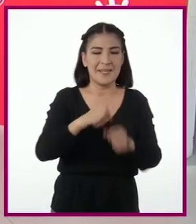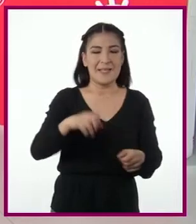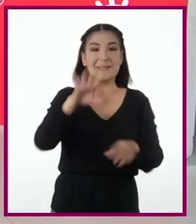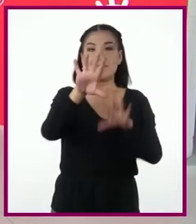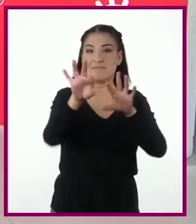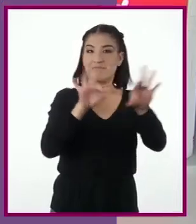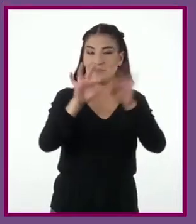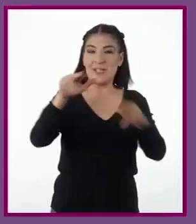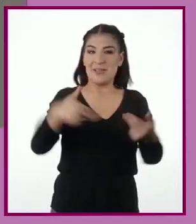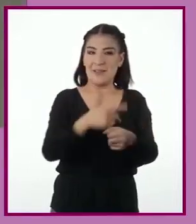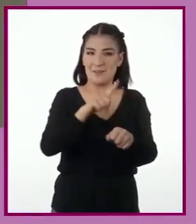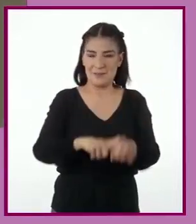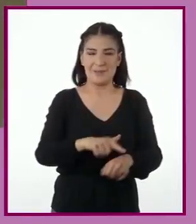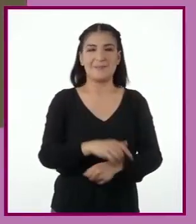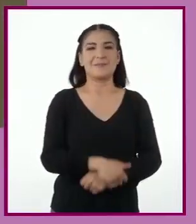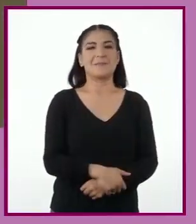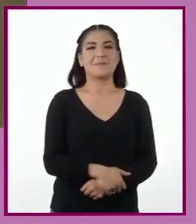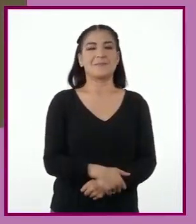acción.